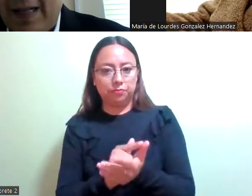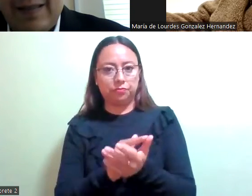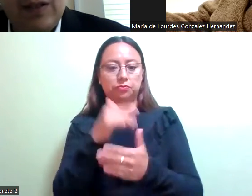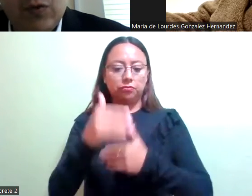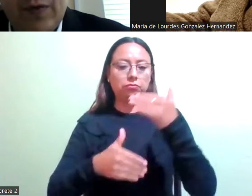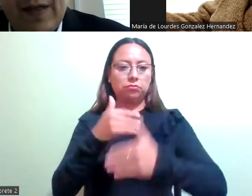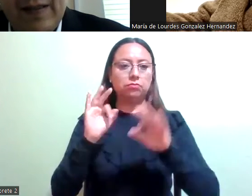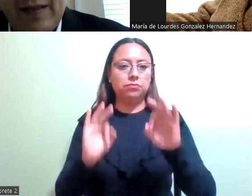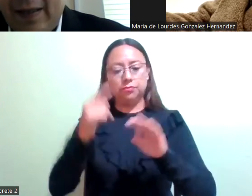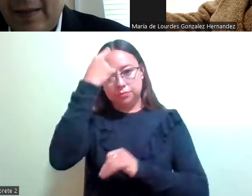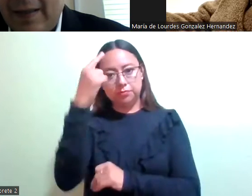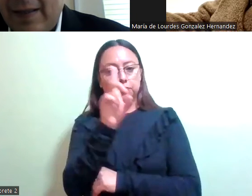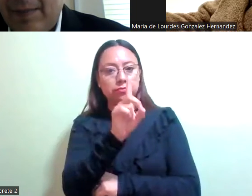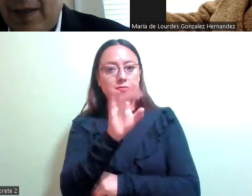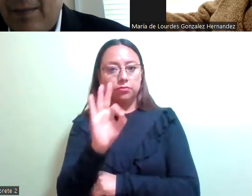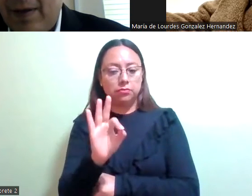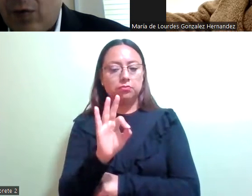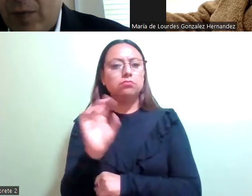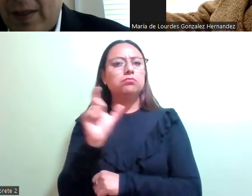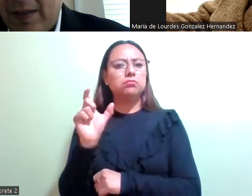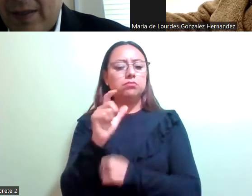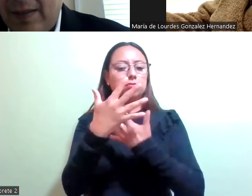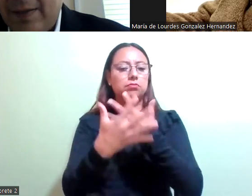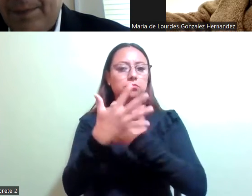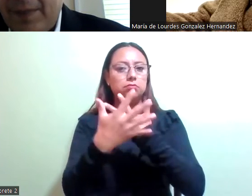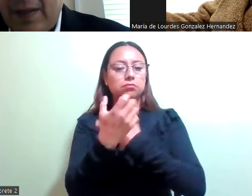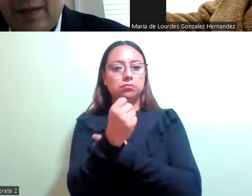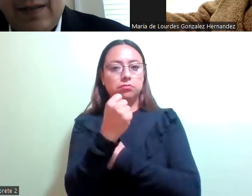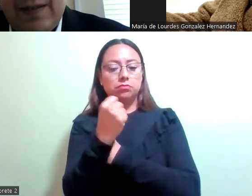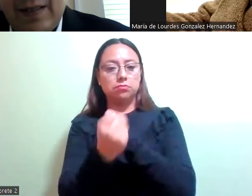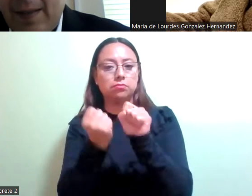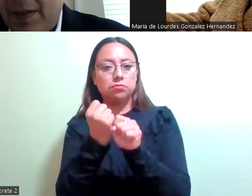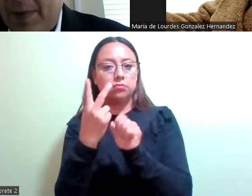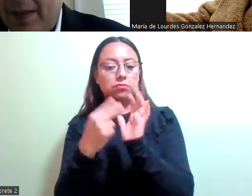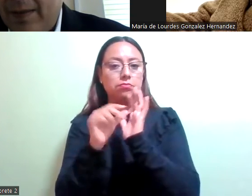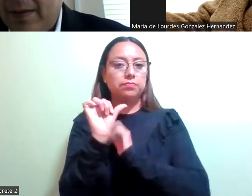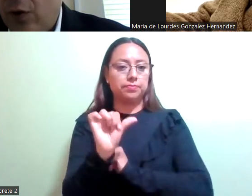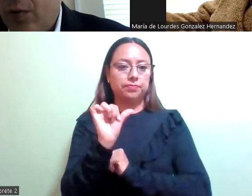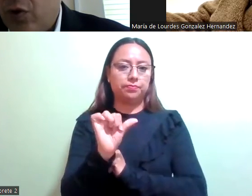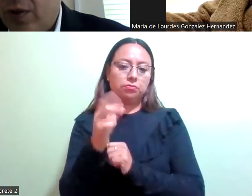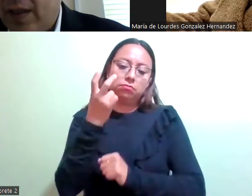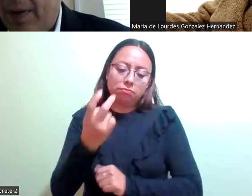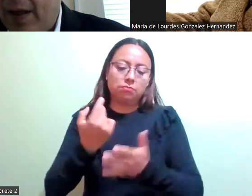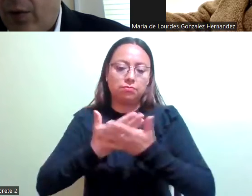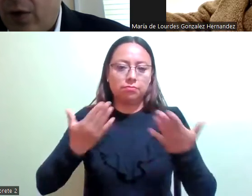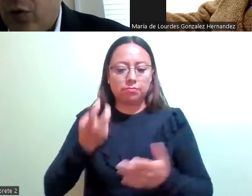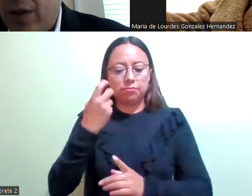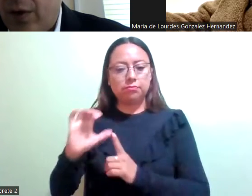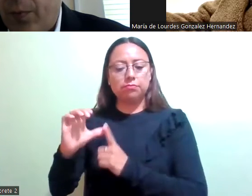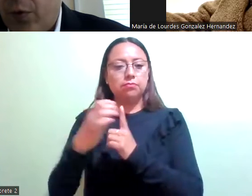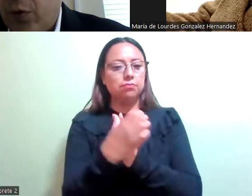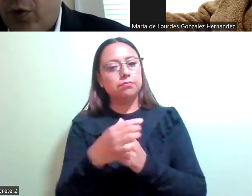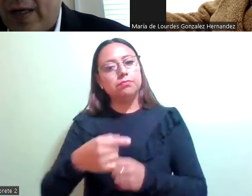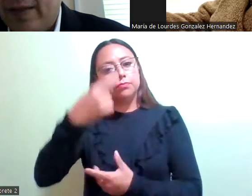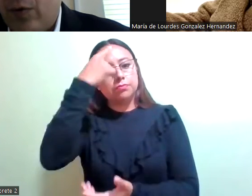Eficientes para el Distrito Federal del 15 de septiembre de 2016. Desde esa perspectiva, esta comisión dictaminadora